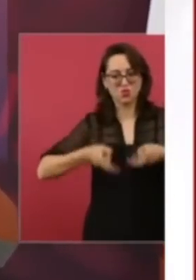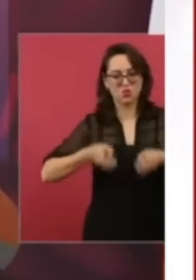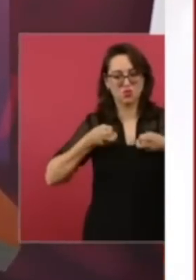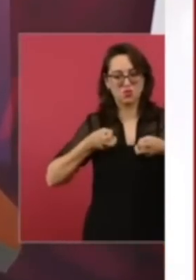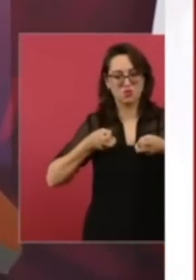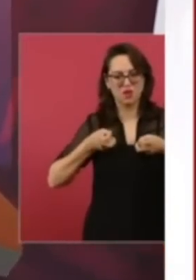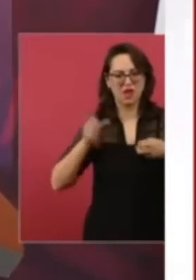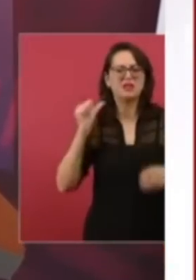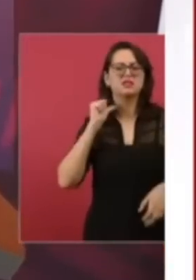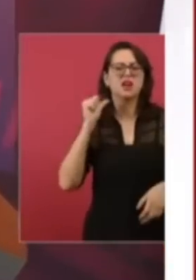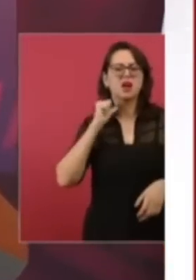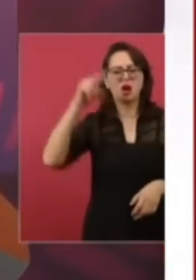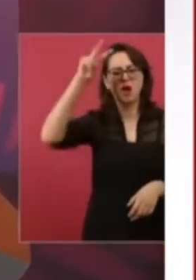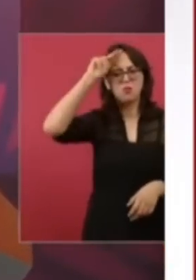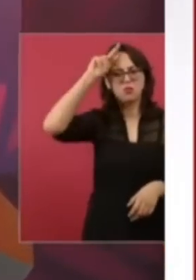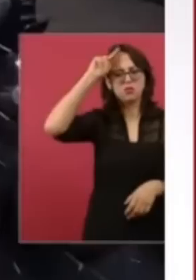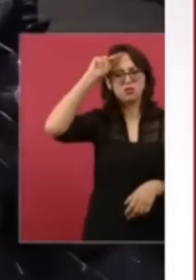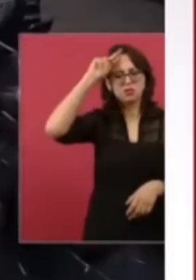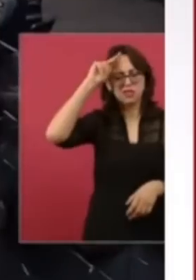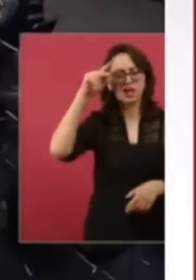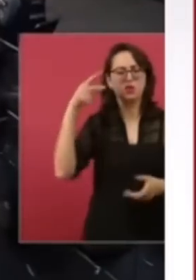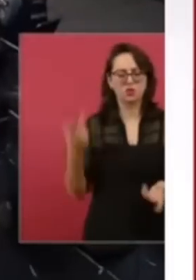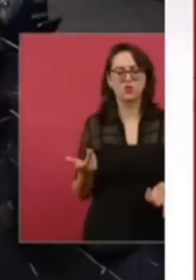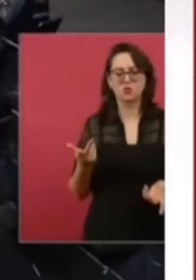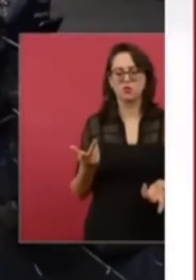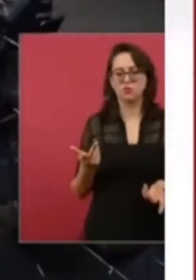creo que en Azcapotzalco, doctor Tuxpan, sí,